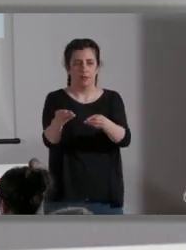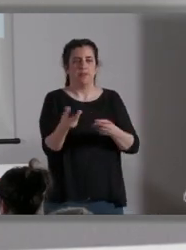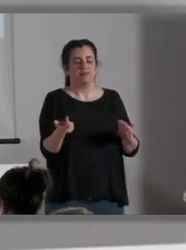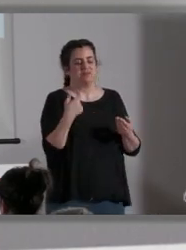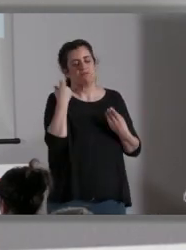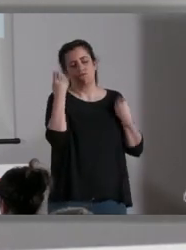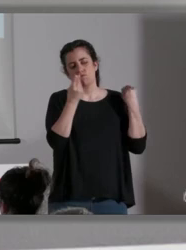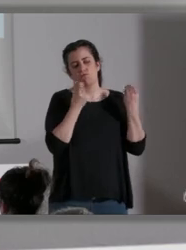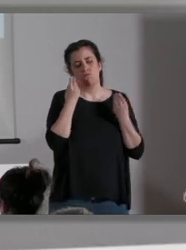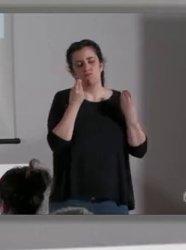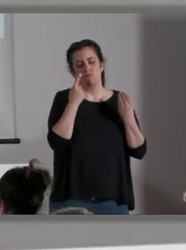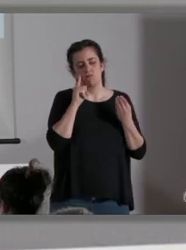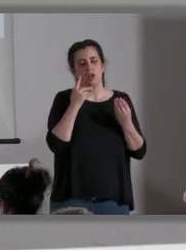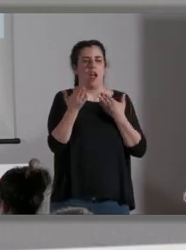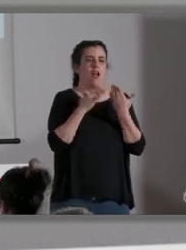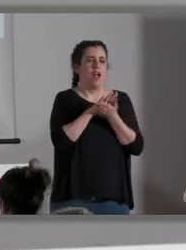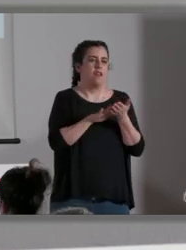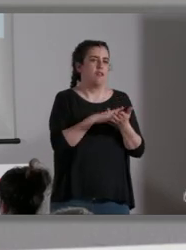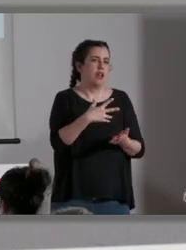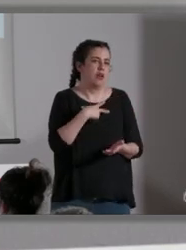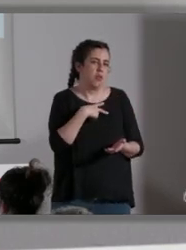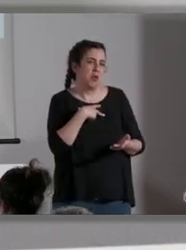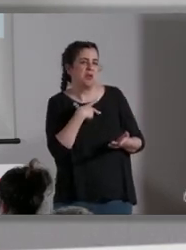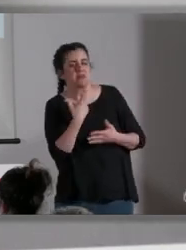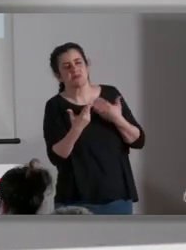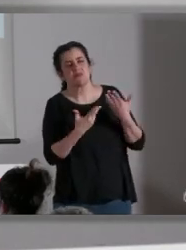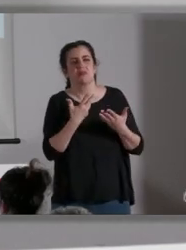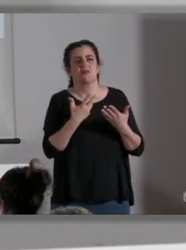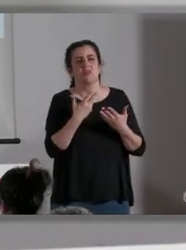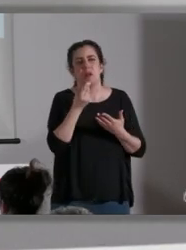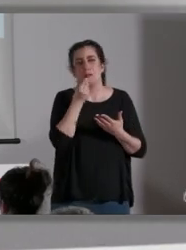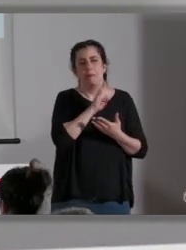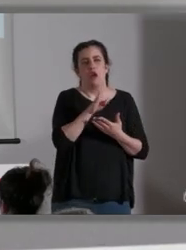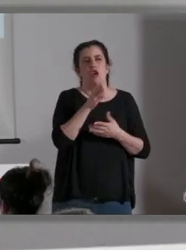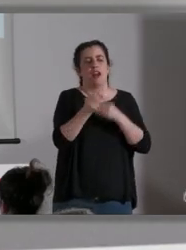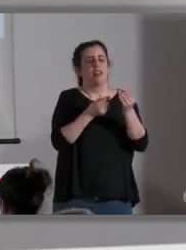la figura más viable es la cooperativa de vivienda